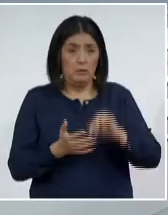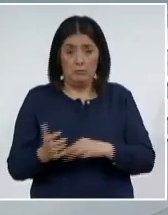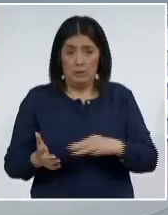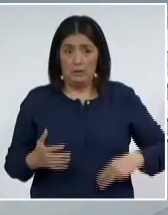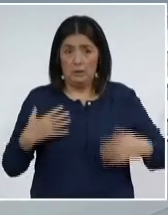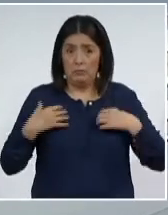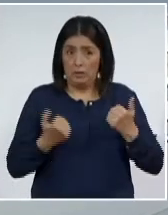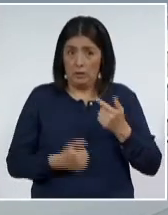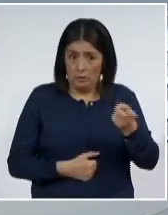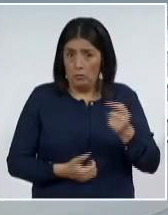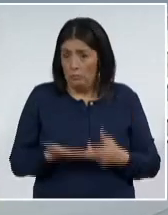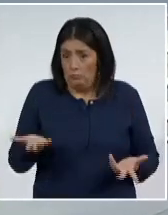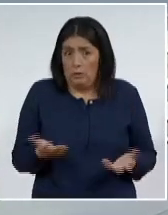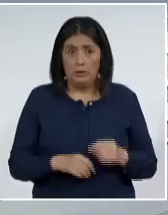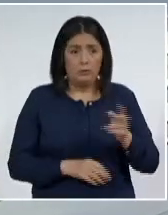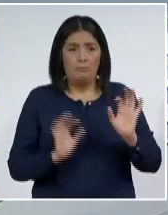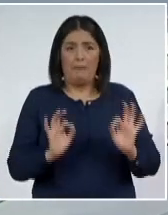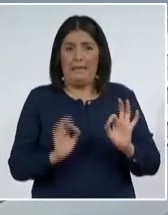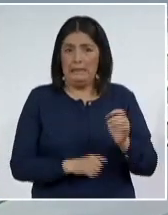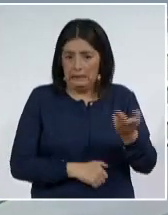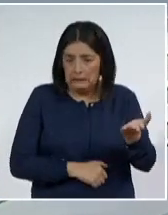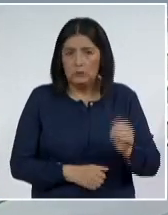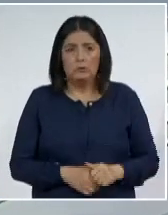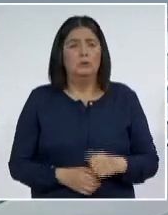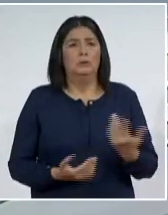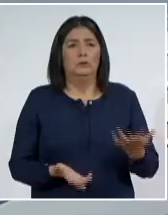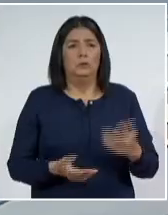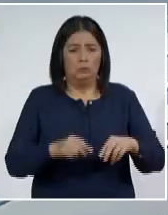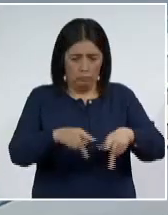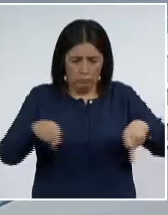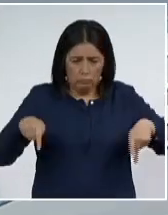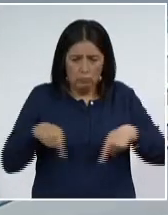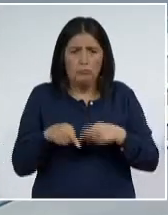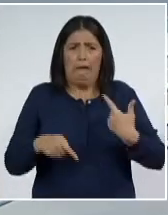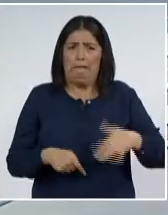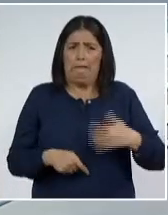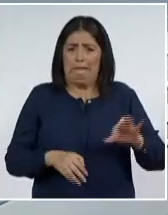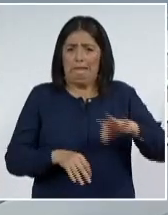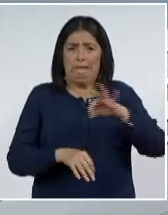de Salud puede tomar acción. Hay un riesgo ahí con una poza donde puede salir cualquier insecto. Sí, no, claro.